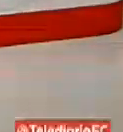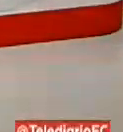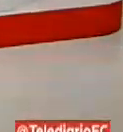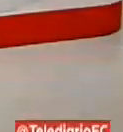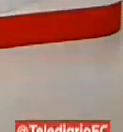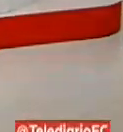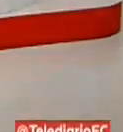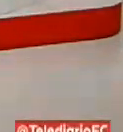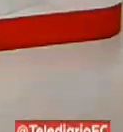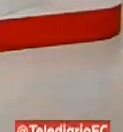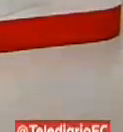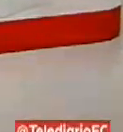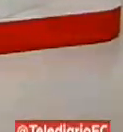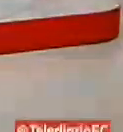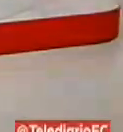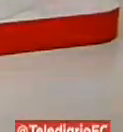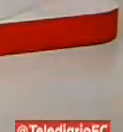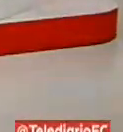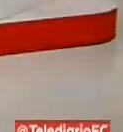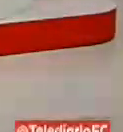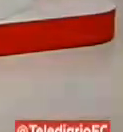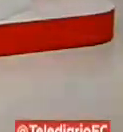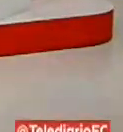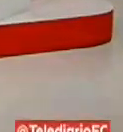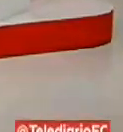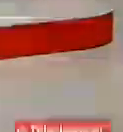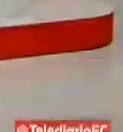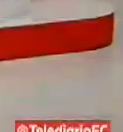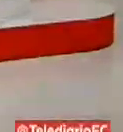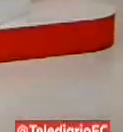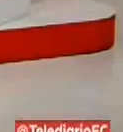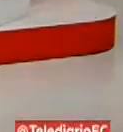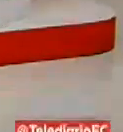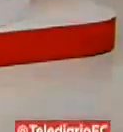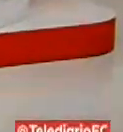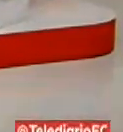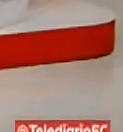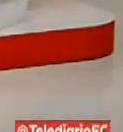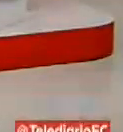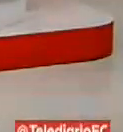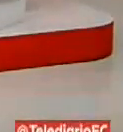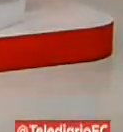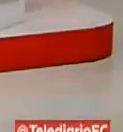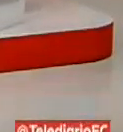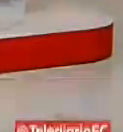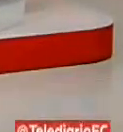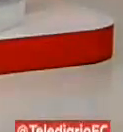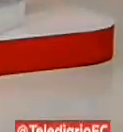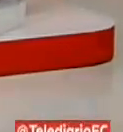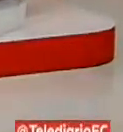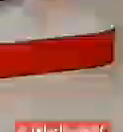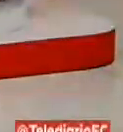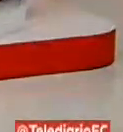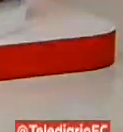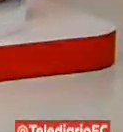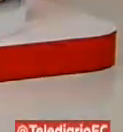Y en la señal internacional de Ecuador TV para Estados Unidos, a través del paquete latino de DirecTV en el